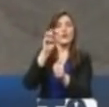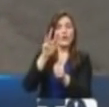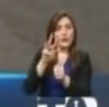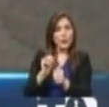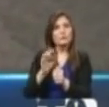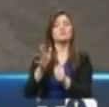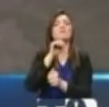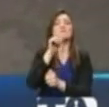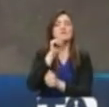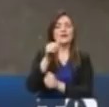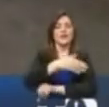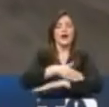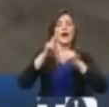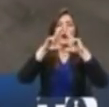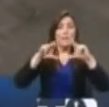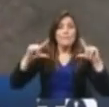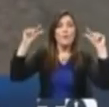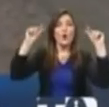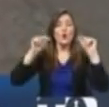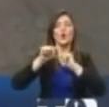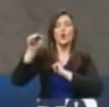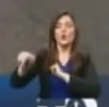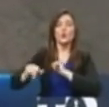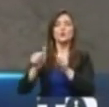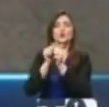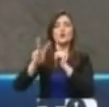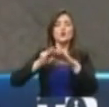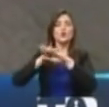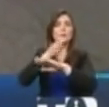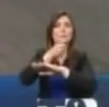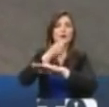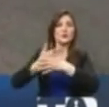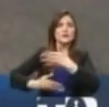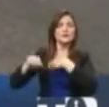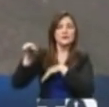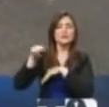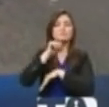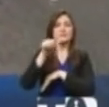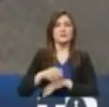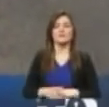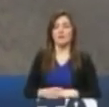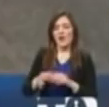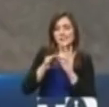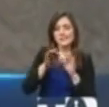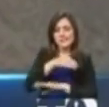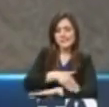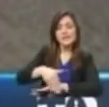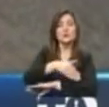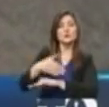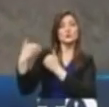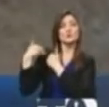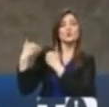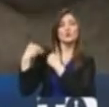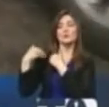y la Unión Nacional de Periodistas. Es importante recalcar que la intervención y el arreglo de estas vías está a cargo